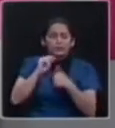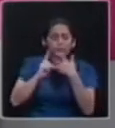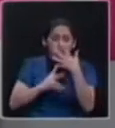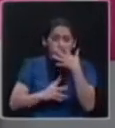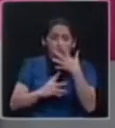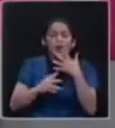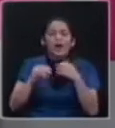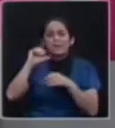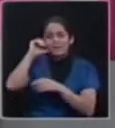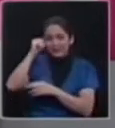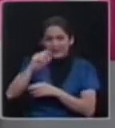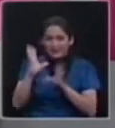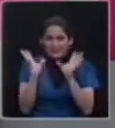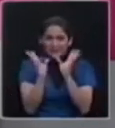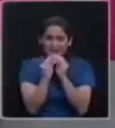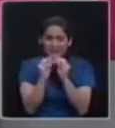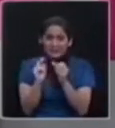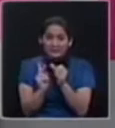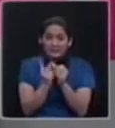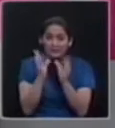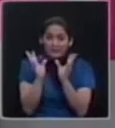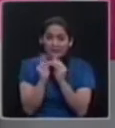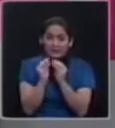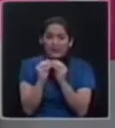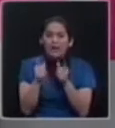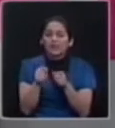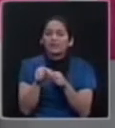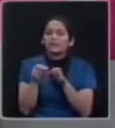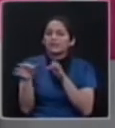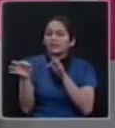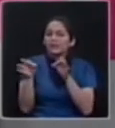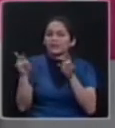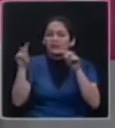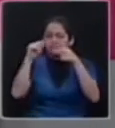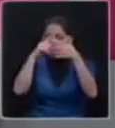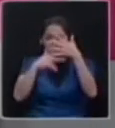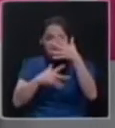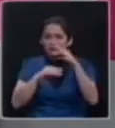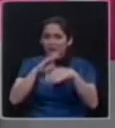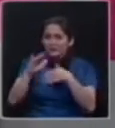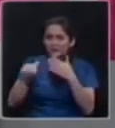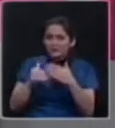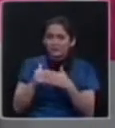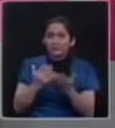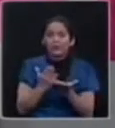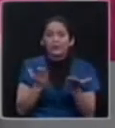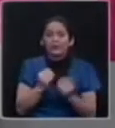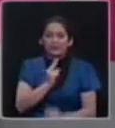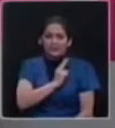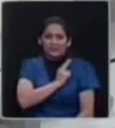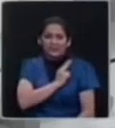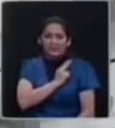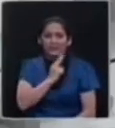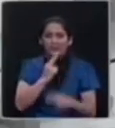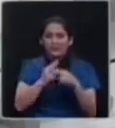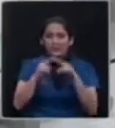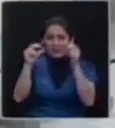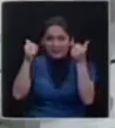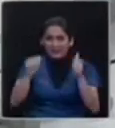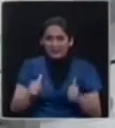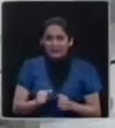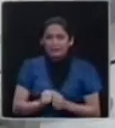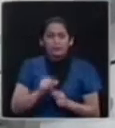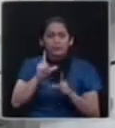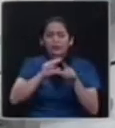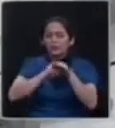segundo encuentro internacional de investigación en artes que se llevará a cabo en la Universidad de las Artes. ¿Cuántos conferencistas están invitados y